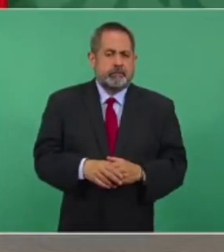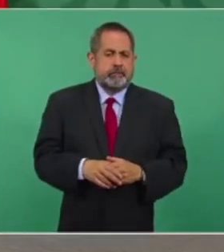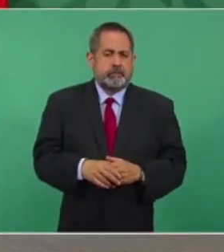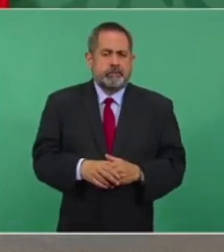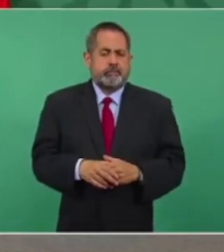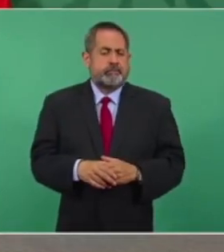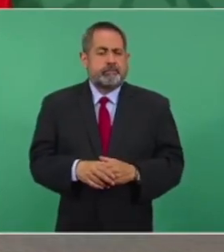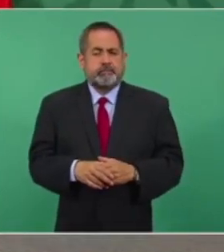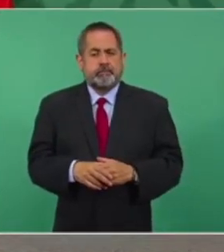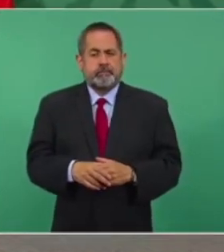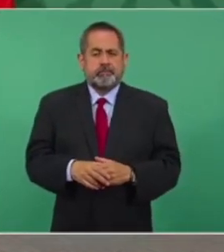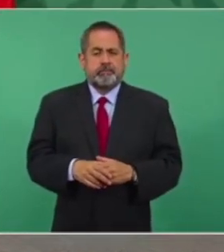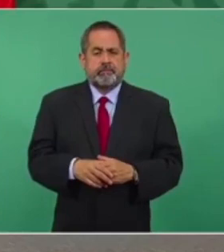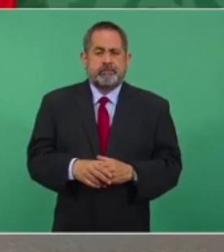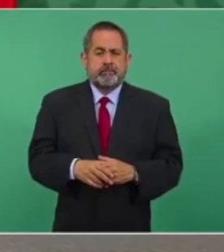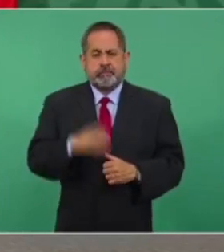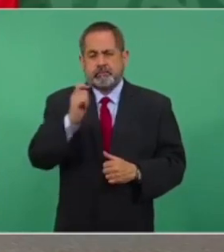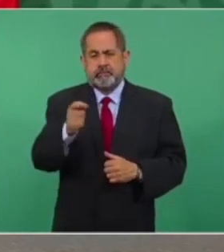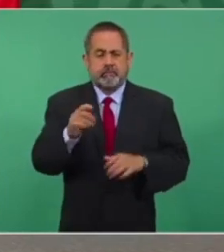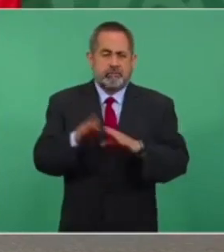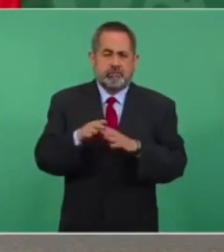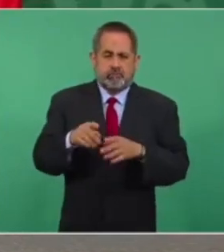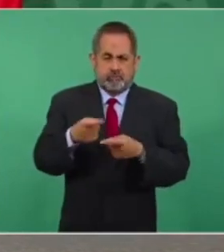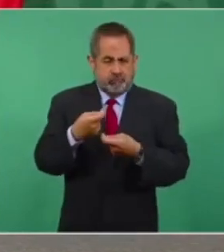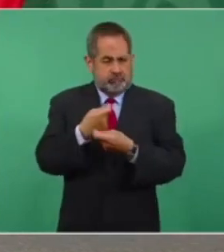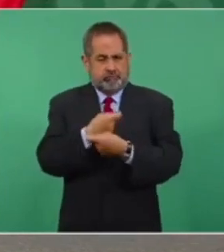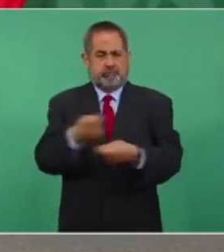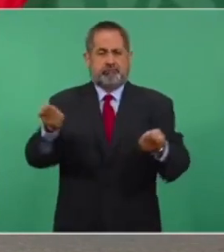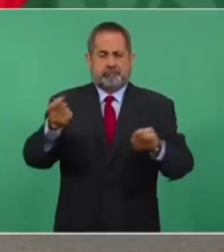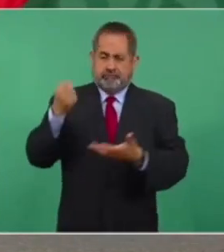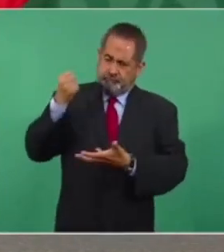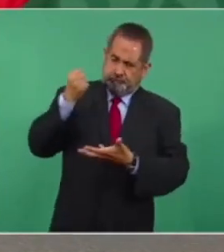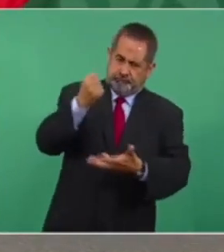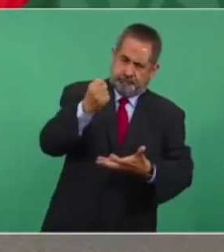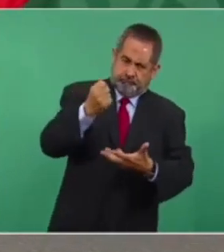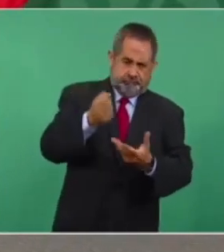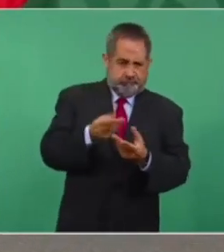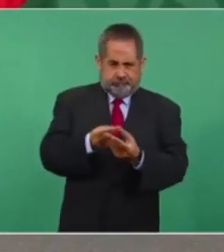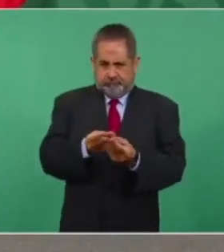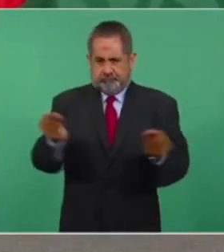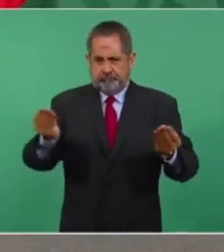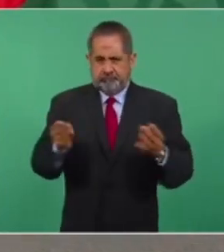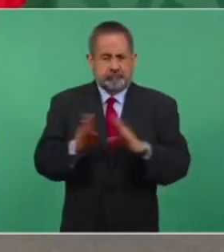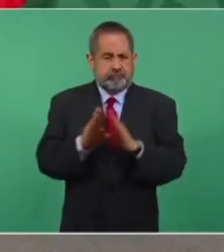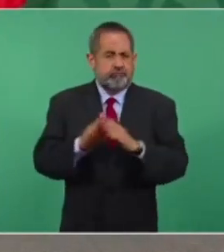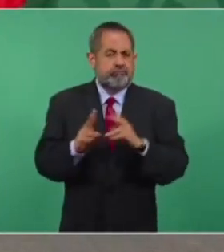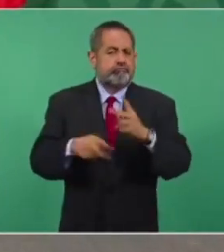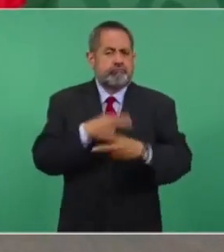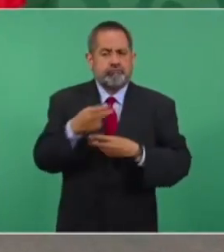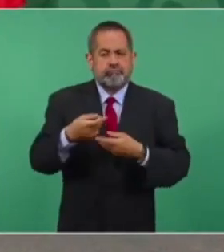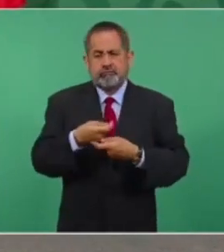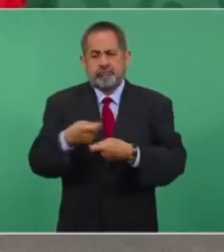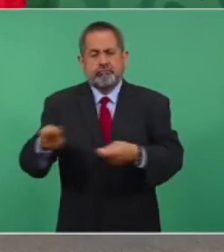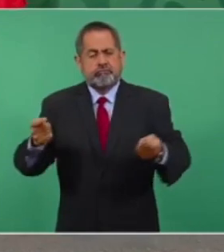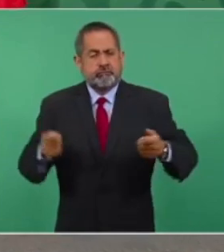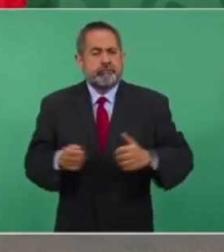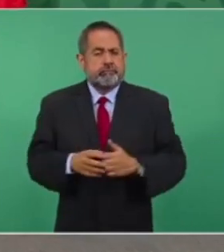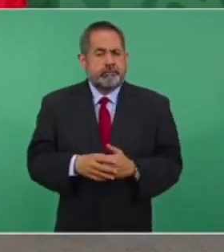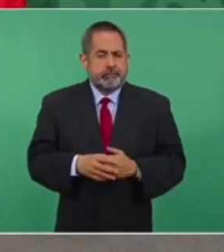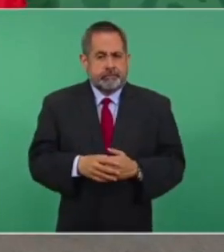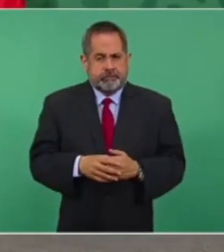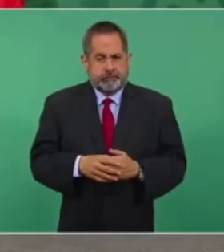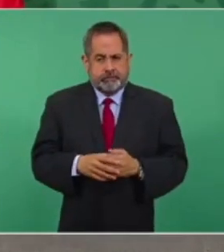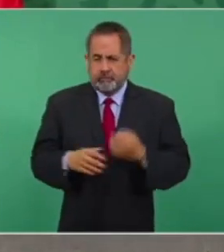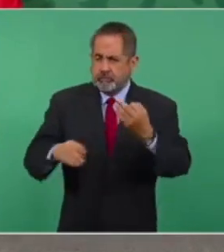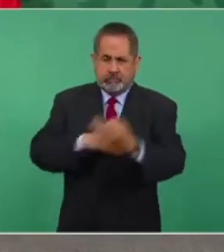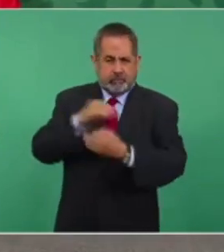cómo se distribuye el presupuesto. que todos